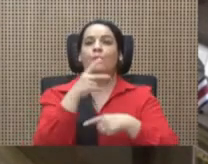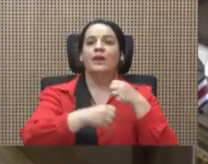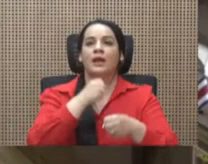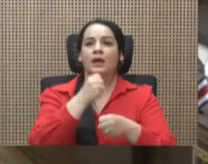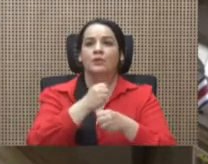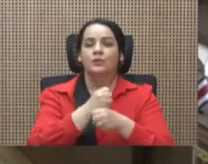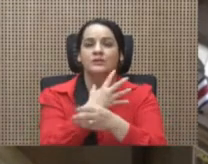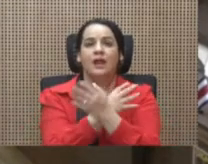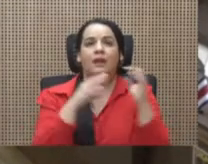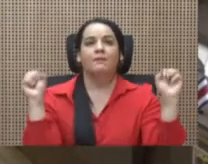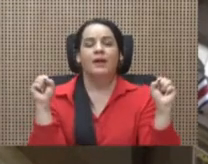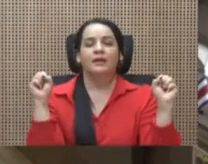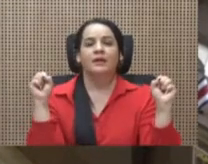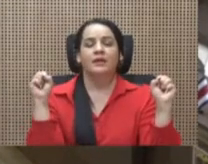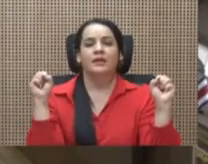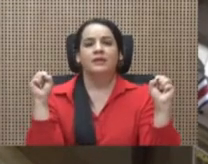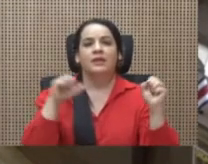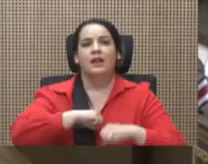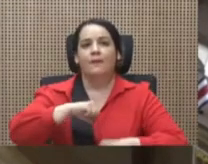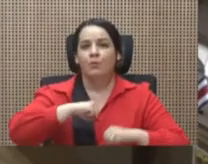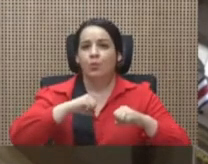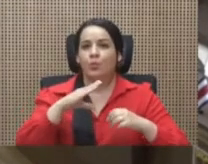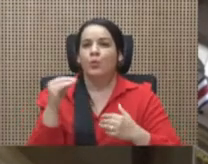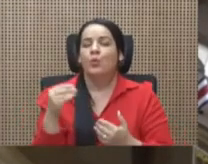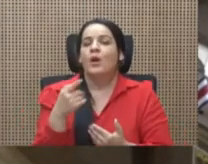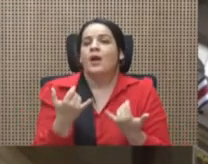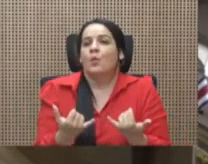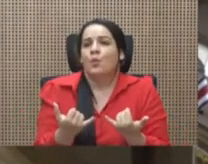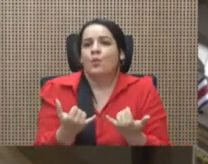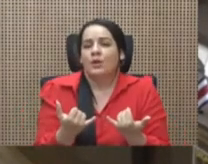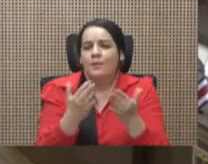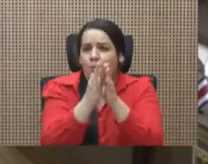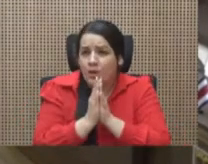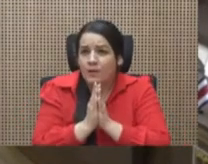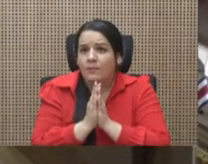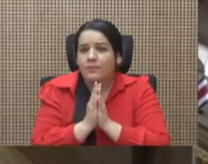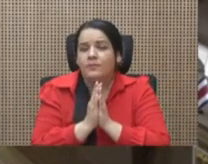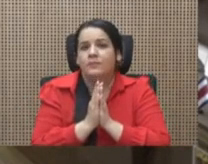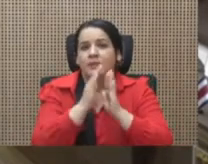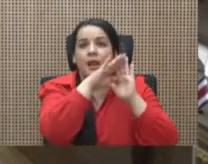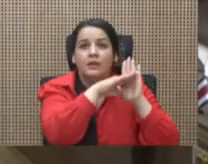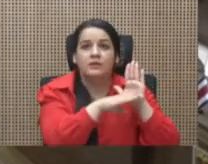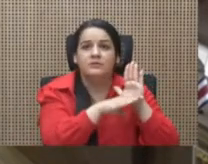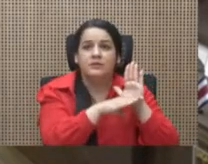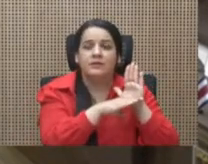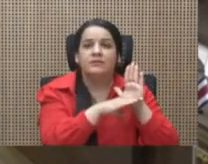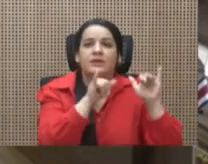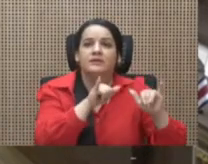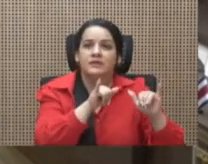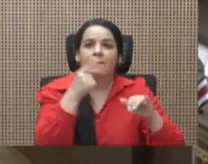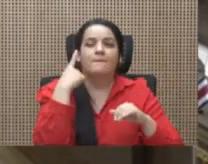podría decir la lista de personas que están pendientes para por la palabra? Muchísimas gracias, señor presidente.